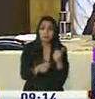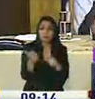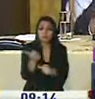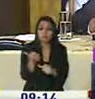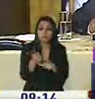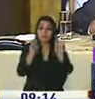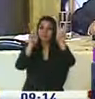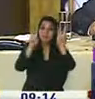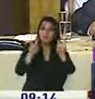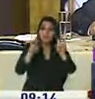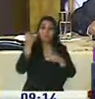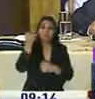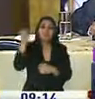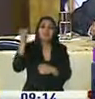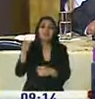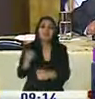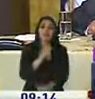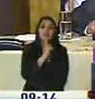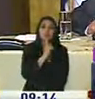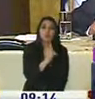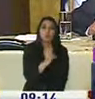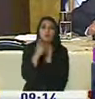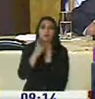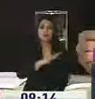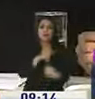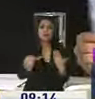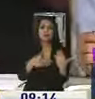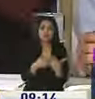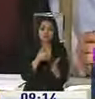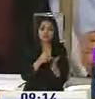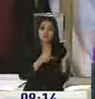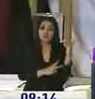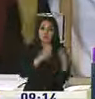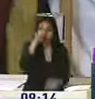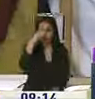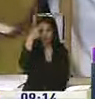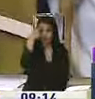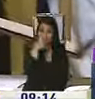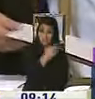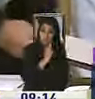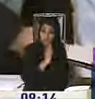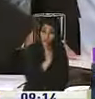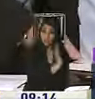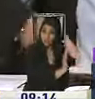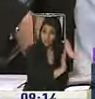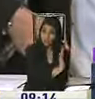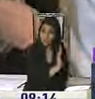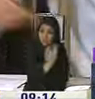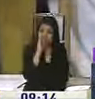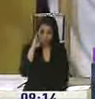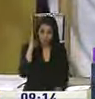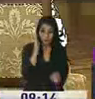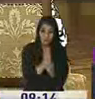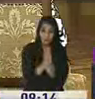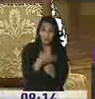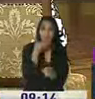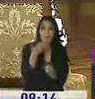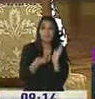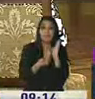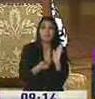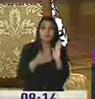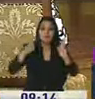enmarcada en la iniciativa Honduras para Todos, un programa del gobierno de Tegucigalpa que busca fortalecer un modelo